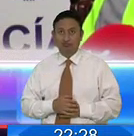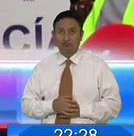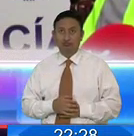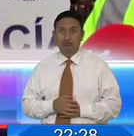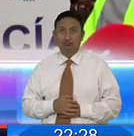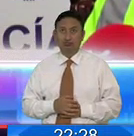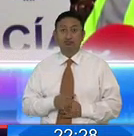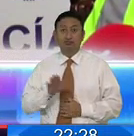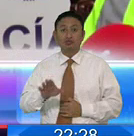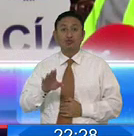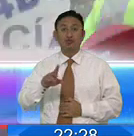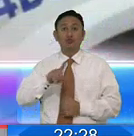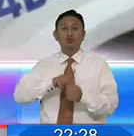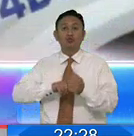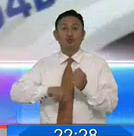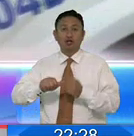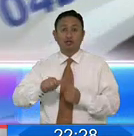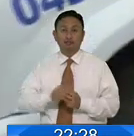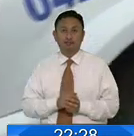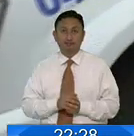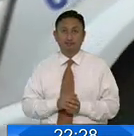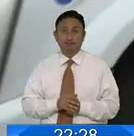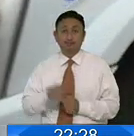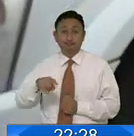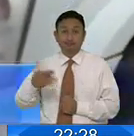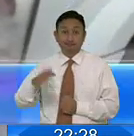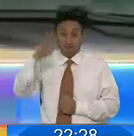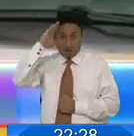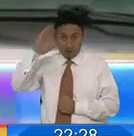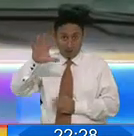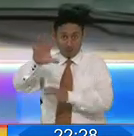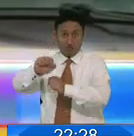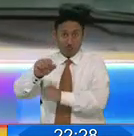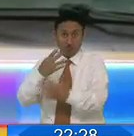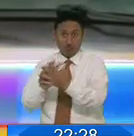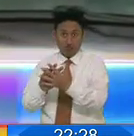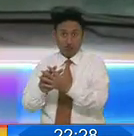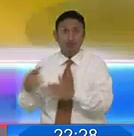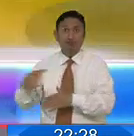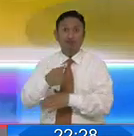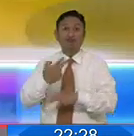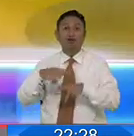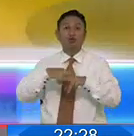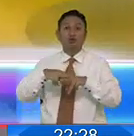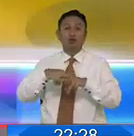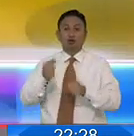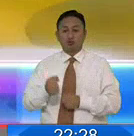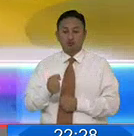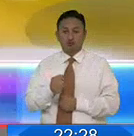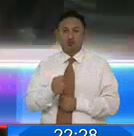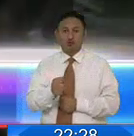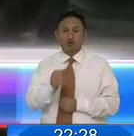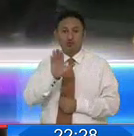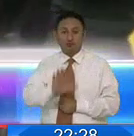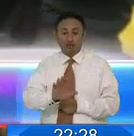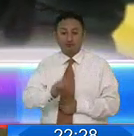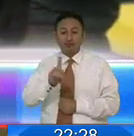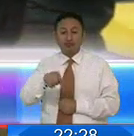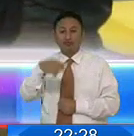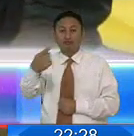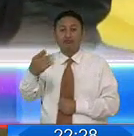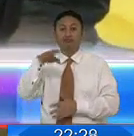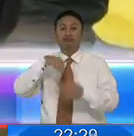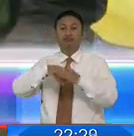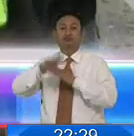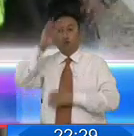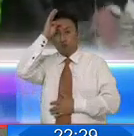violación sobre la menor de edad éste fue detenido por la policía mientras se transportaba una unidad de taxis para luego ser trasladado hasta el hospital